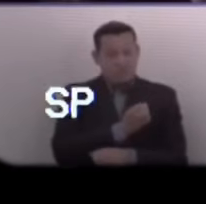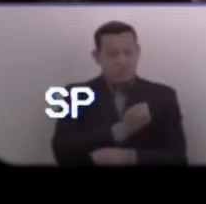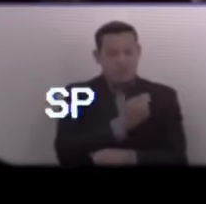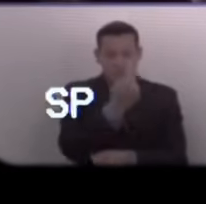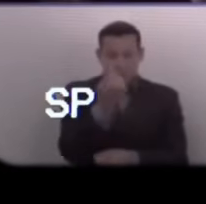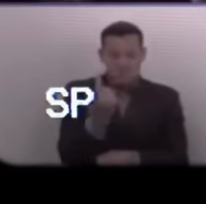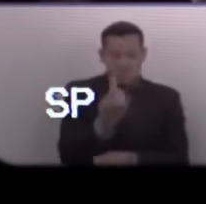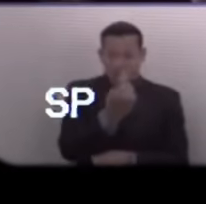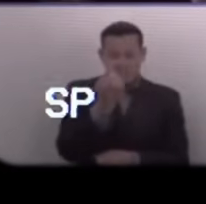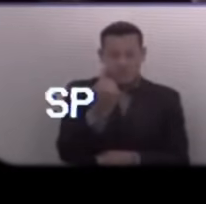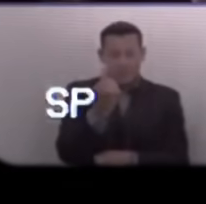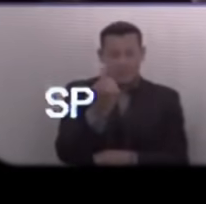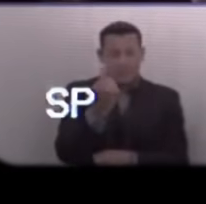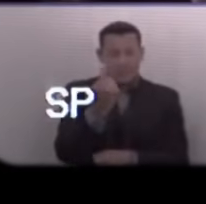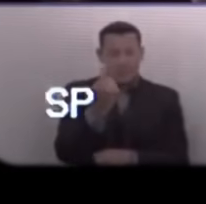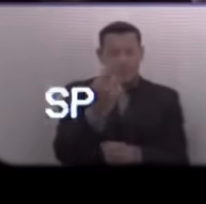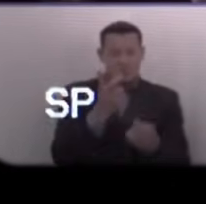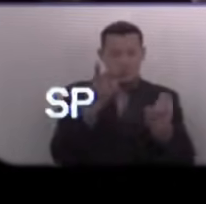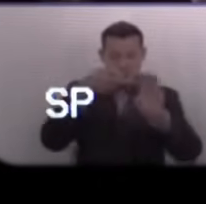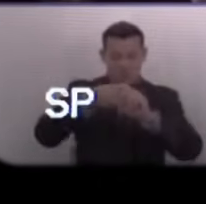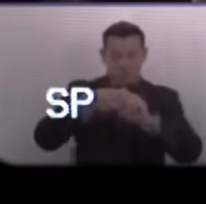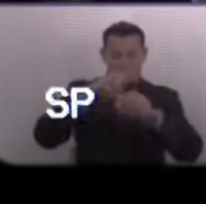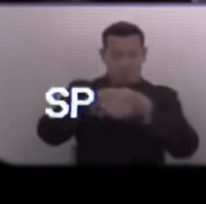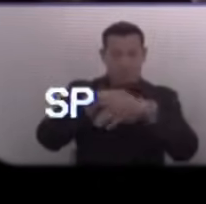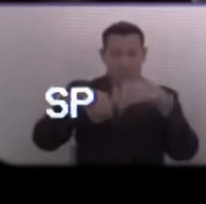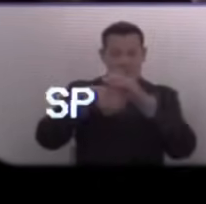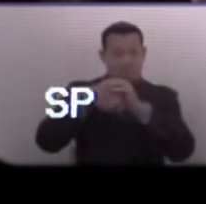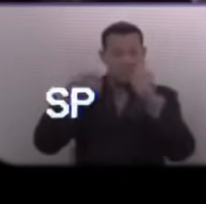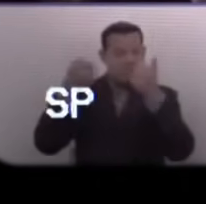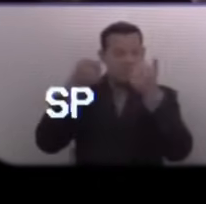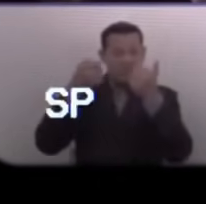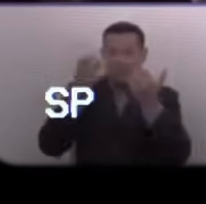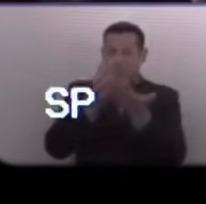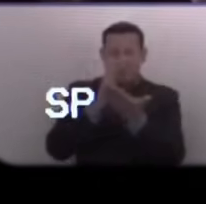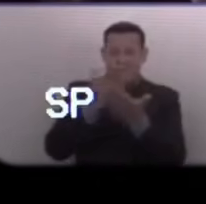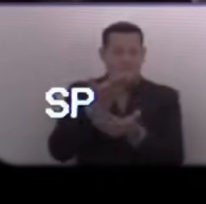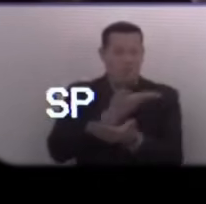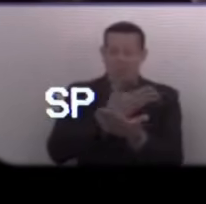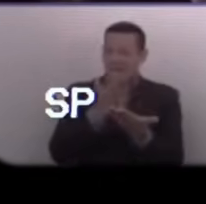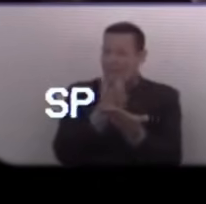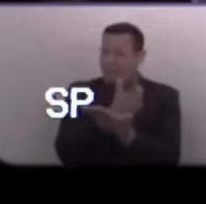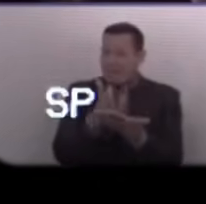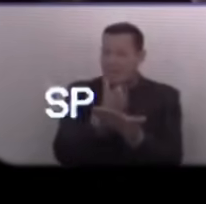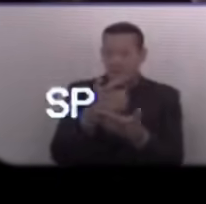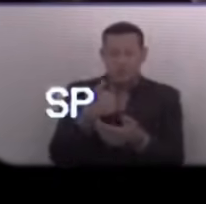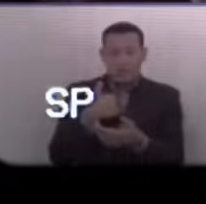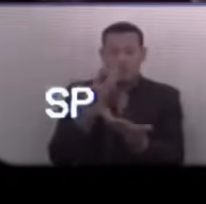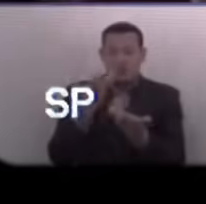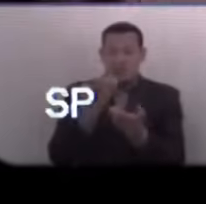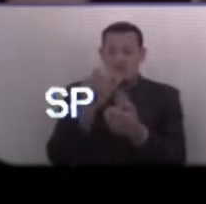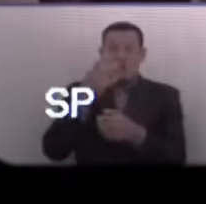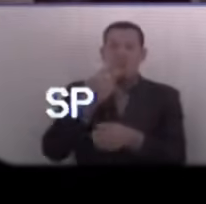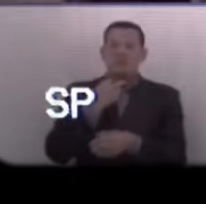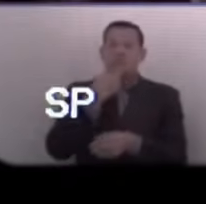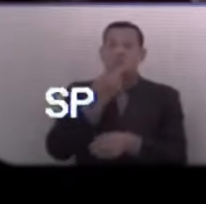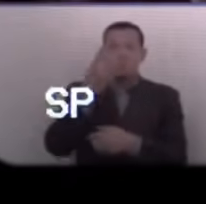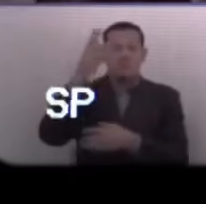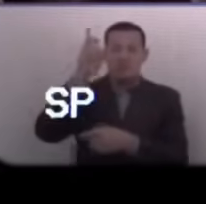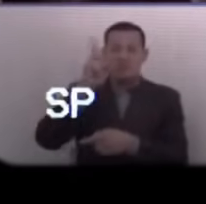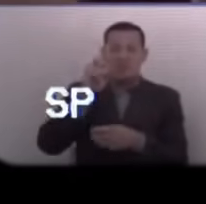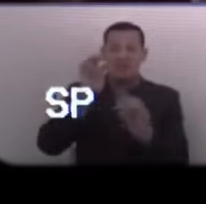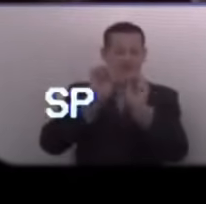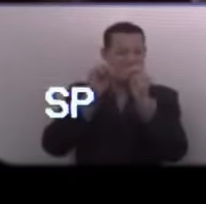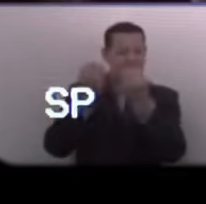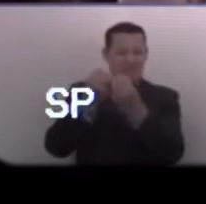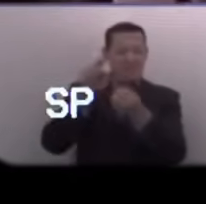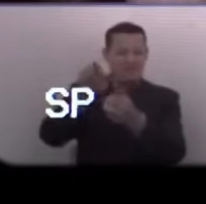personas que están en un centro penal sin haberle hecho daño a nadie. Yo quiero pronunciarme por ellos, colegas, no por los criminales, se los